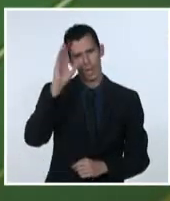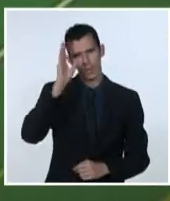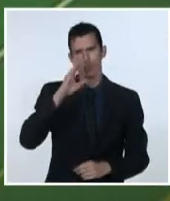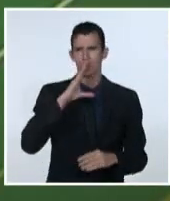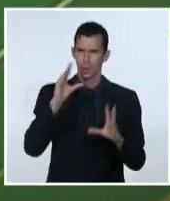Pinar del Río